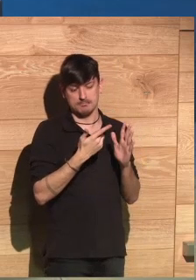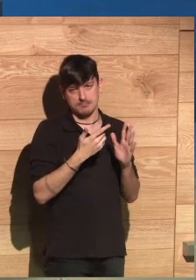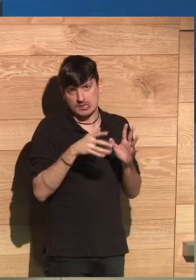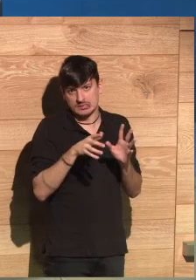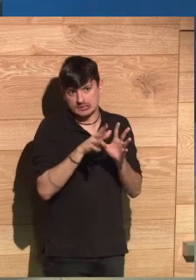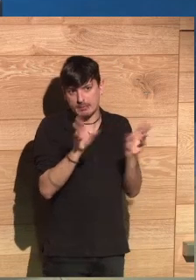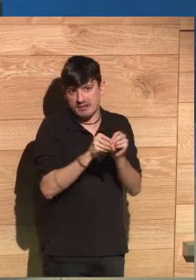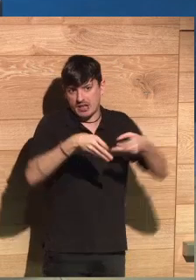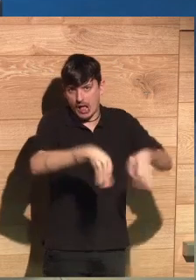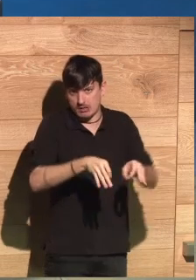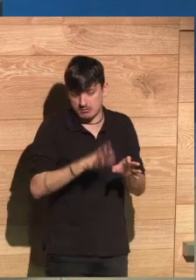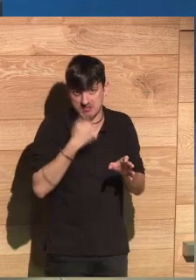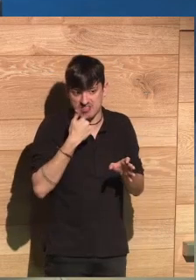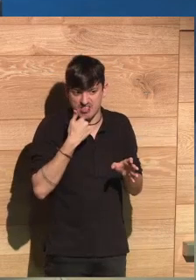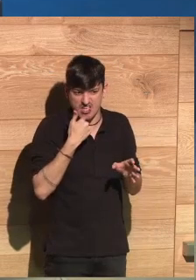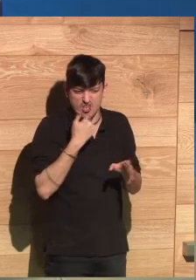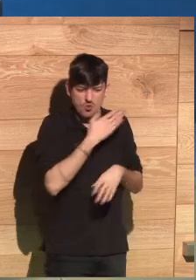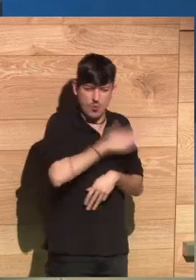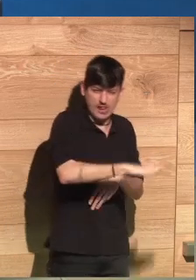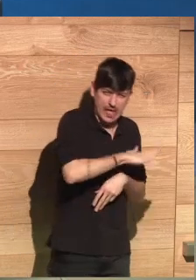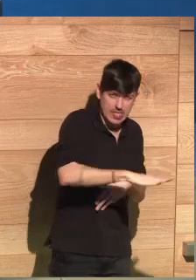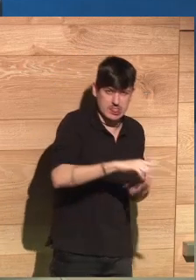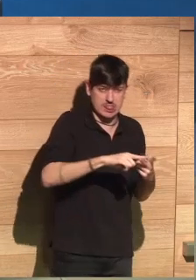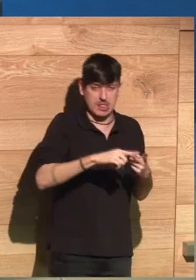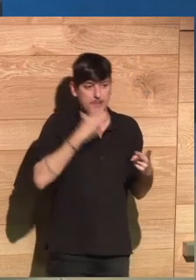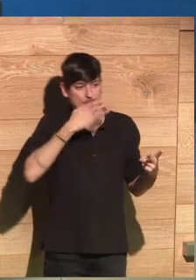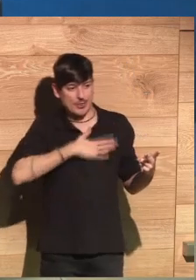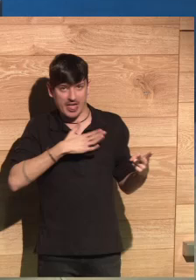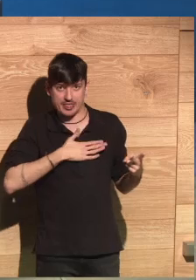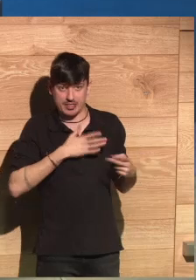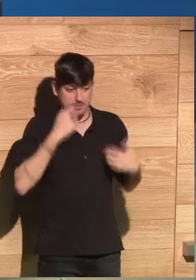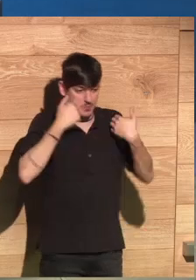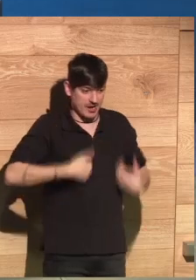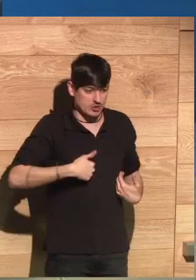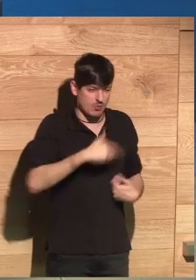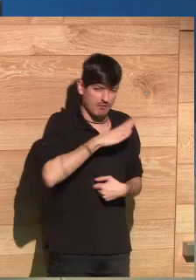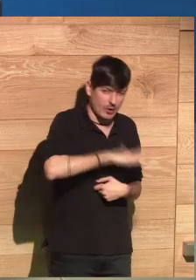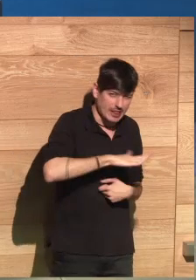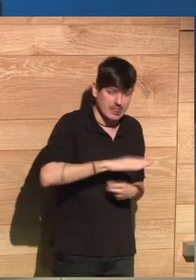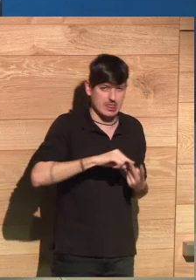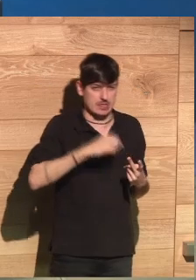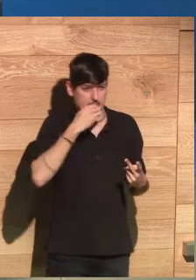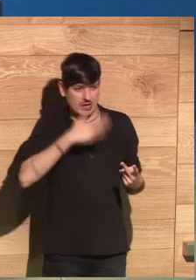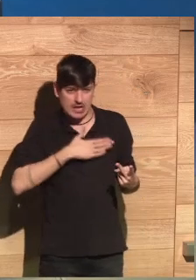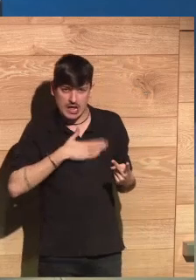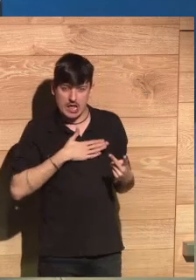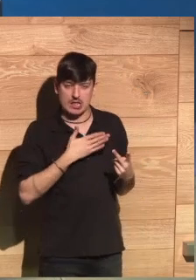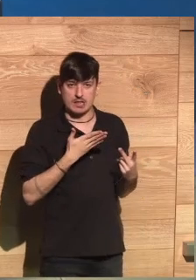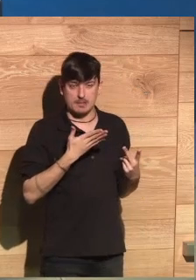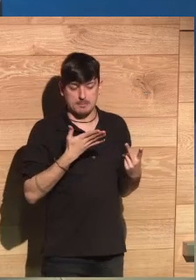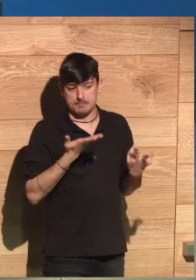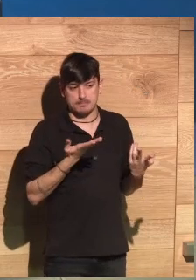¿no?, la crueldad y la bondad de los seres humanos y la bondad de los seres humanos, la crueldad de la vida y la